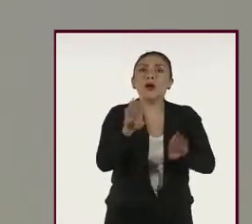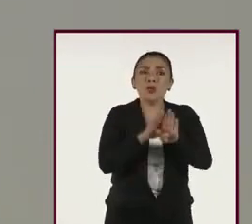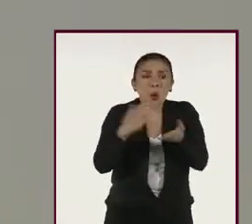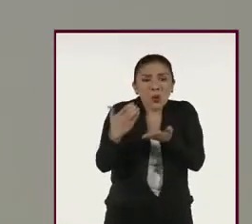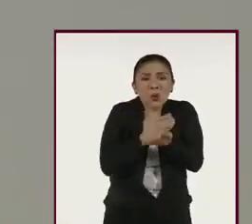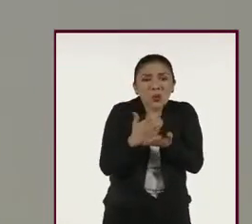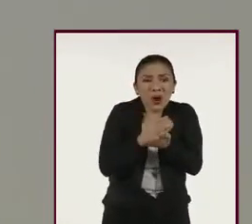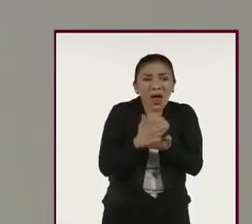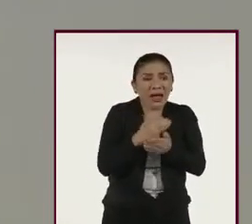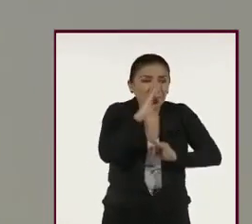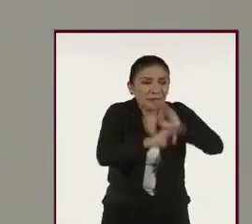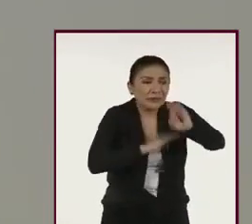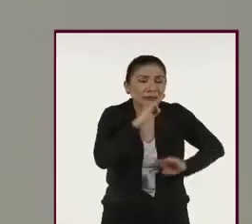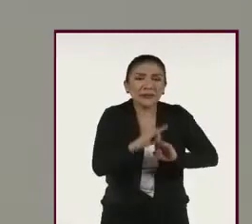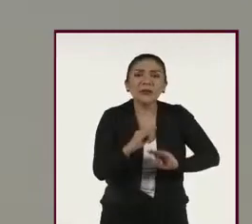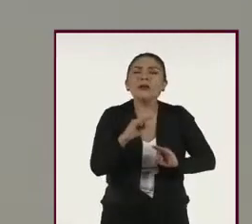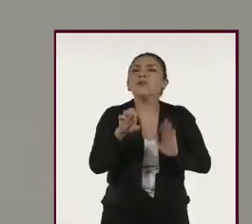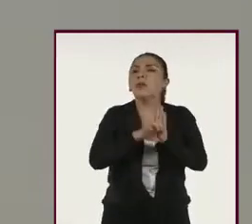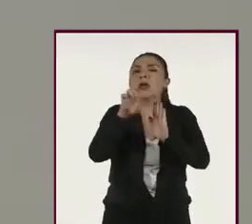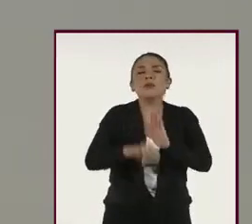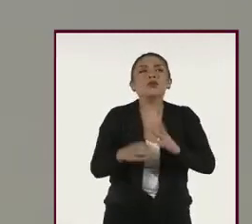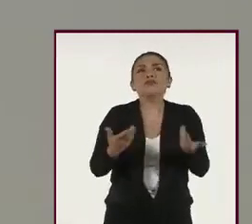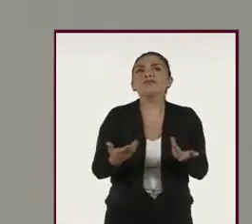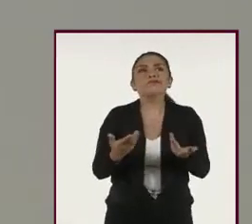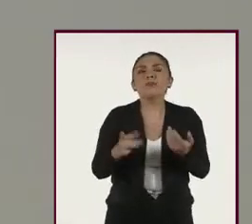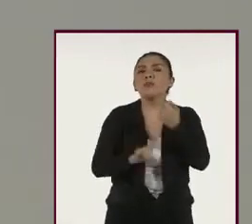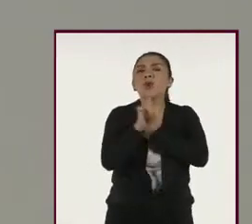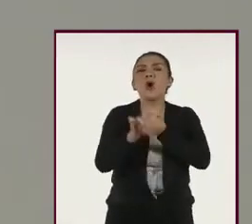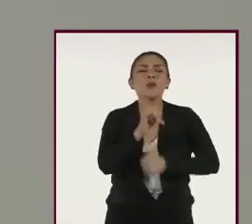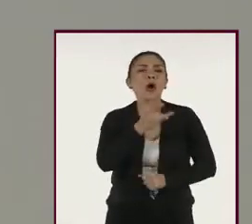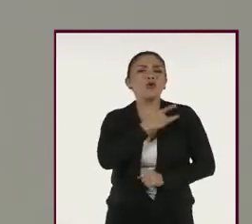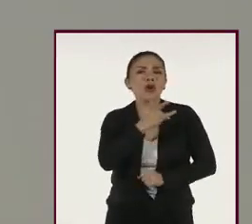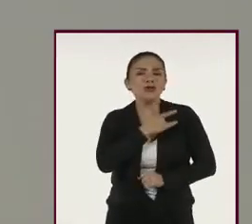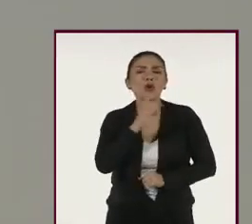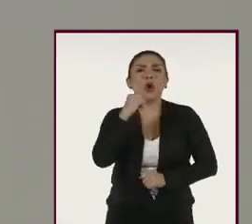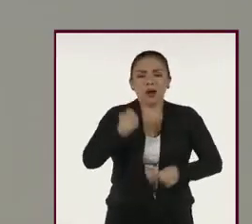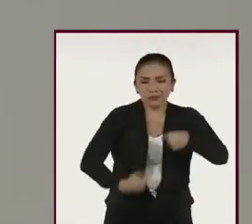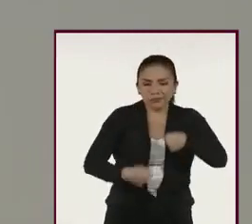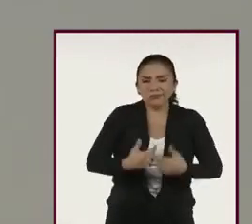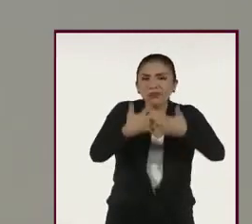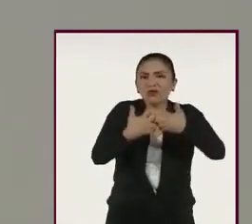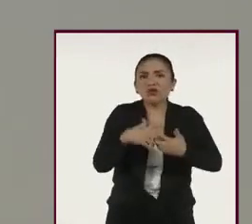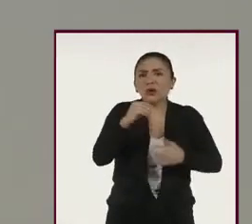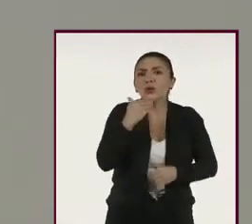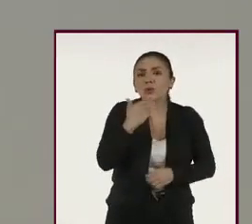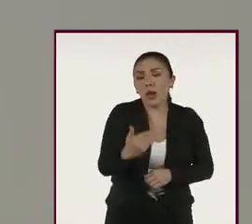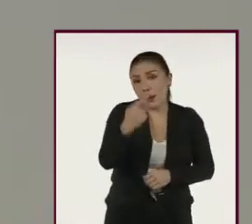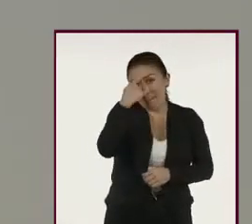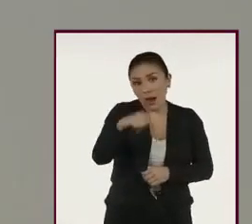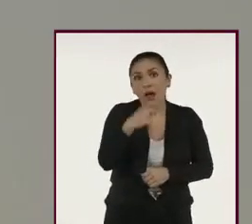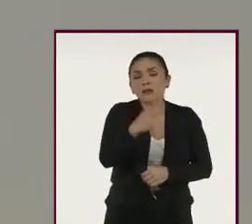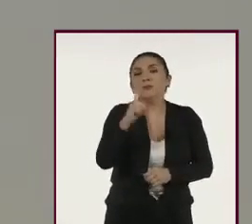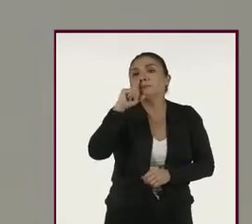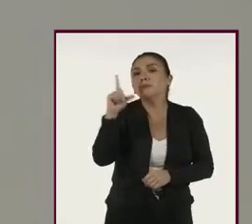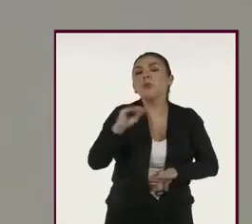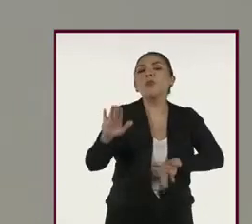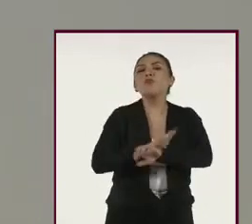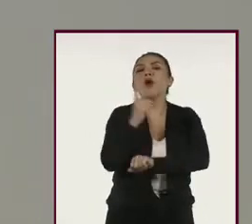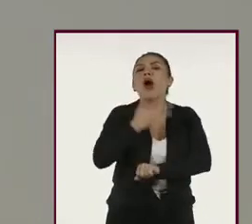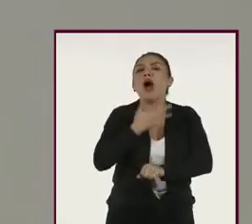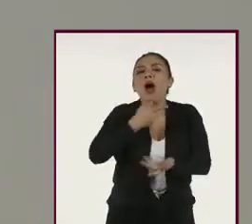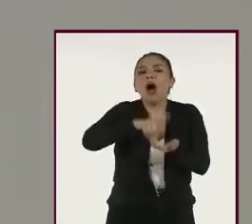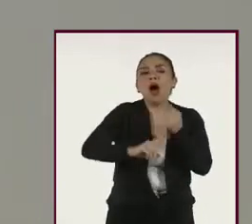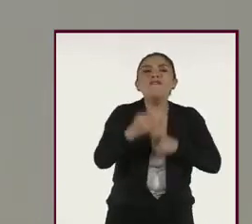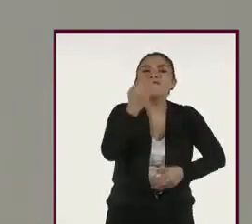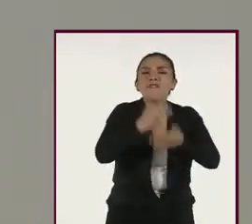médicas no psiquiátricas, como es la repercusión a nivel cardiovascular y metabólico de este tipo de conductas alimentarias de